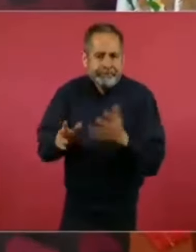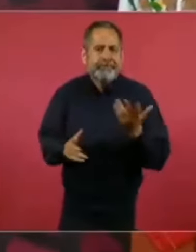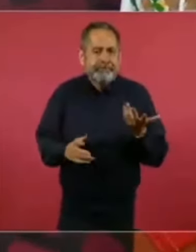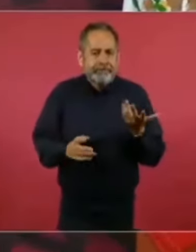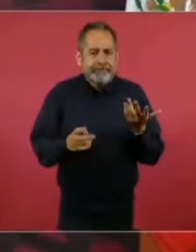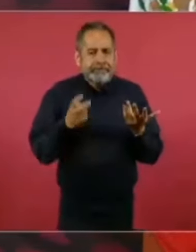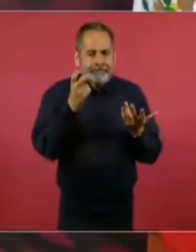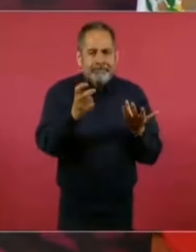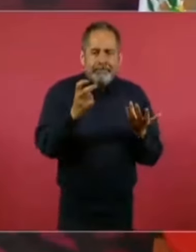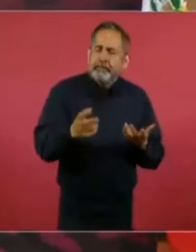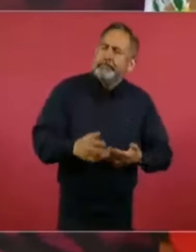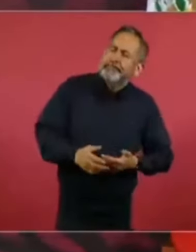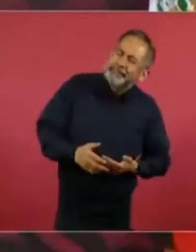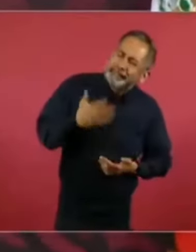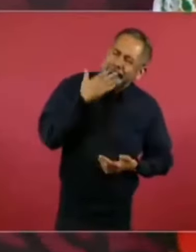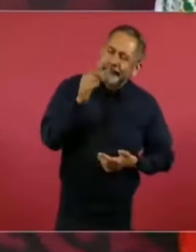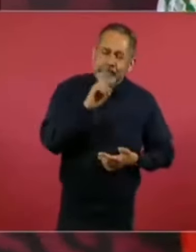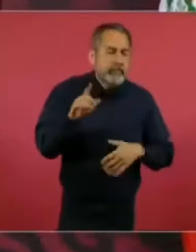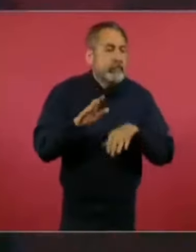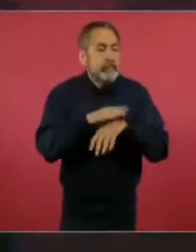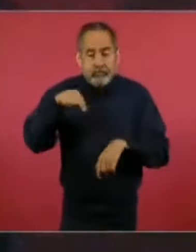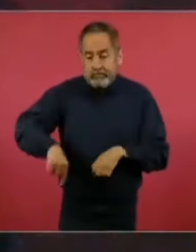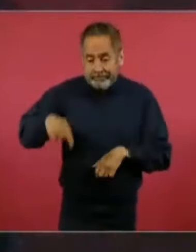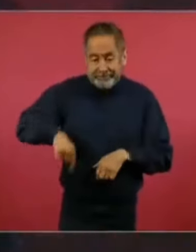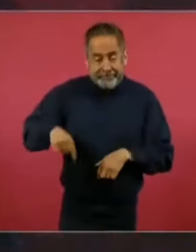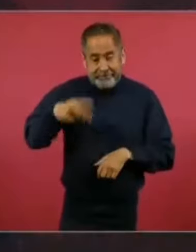competencia desleal con nuestros productores,